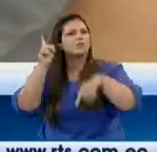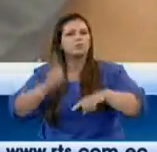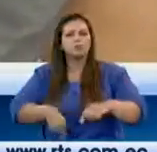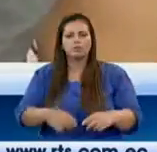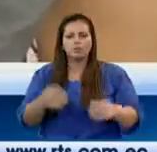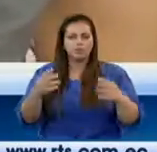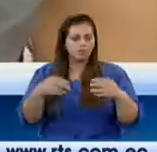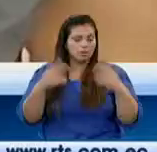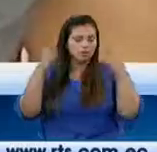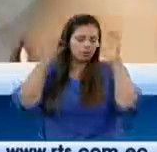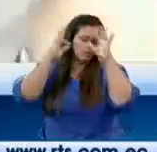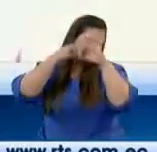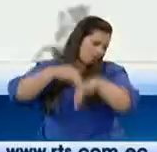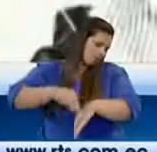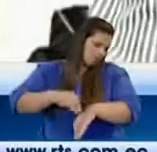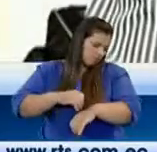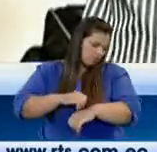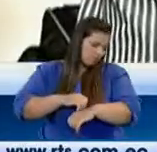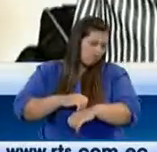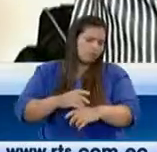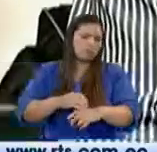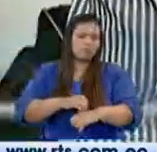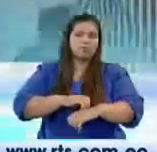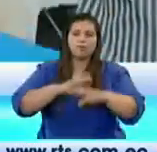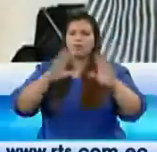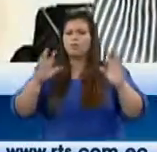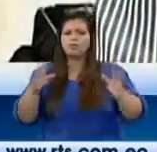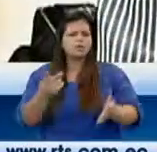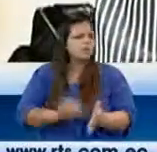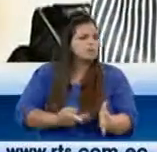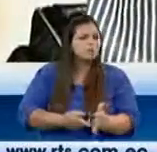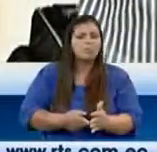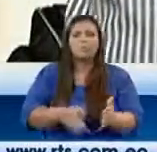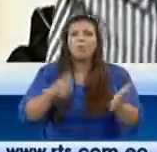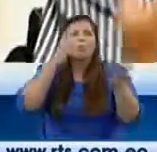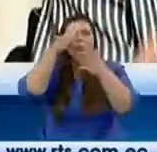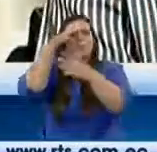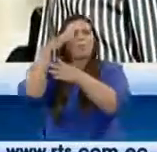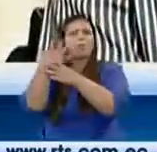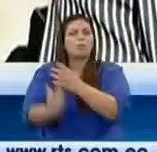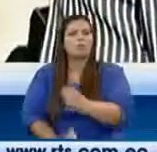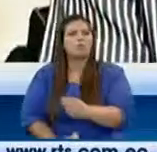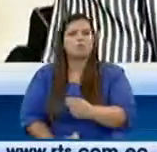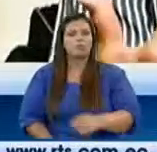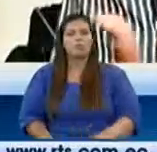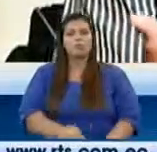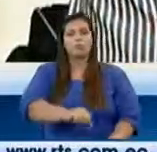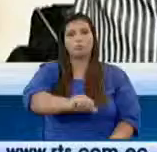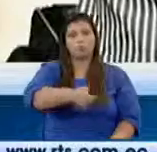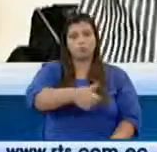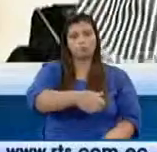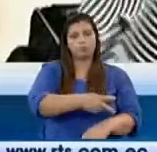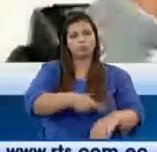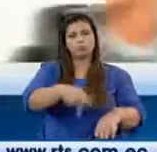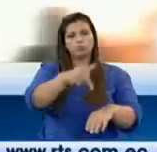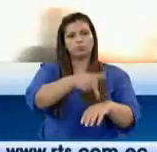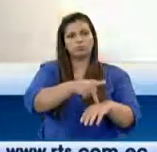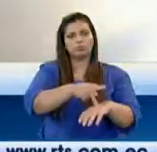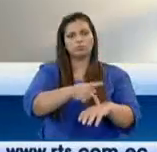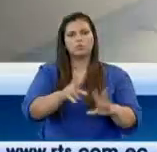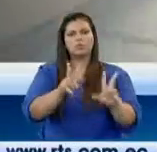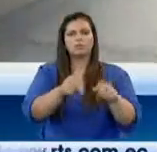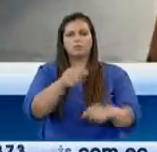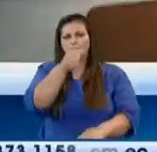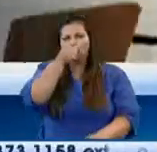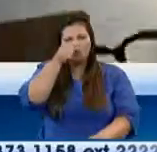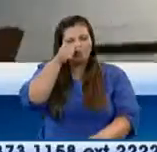que me levanto no me acuerdo de nada. Por otra parte, este educador en tema de adicciones añade que el origen del consumo mayormente